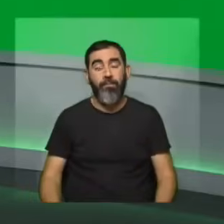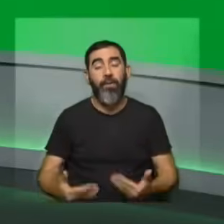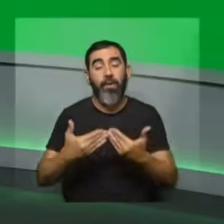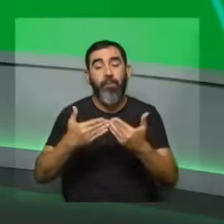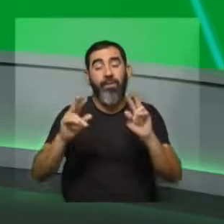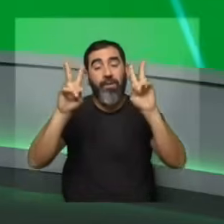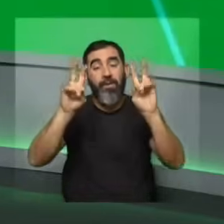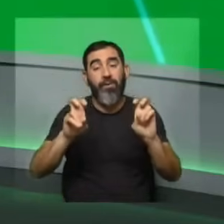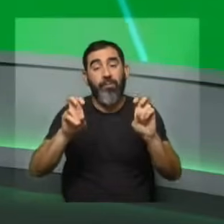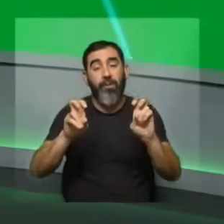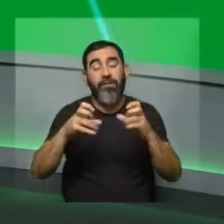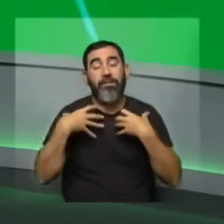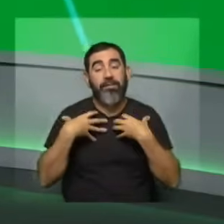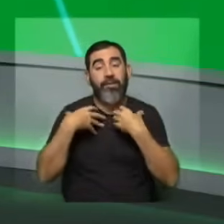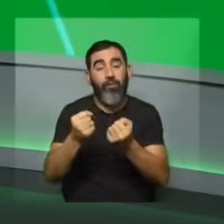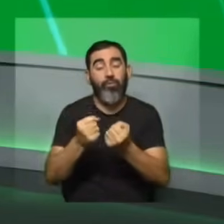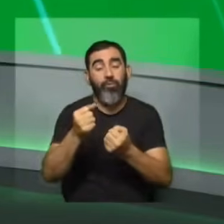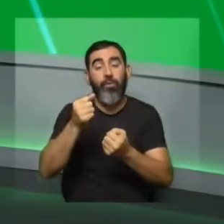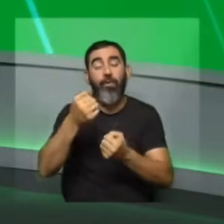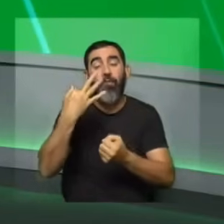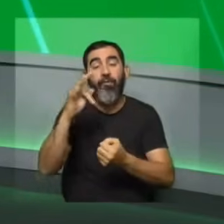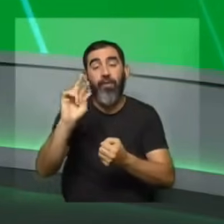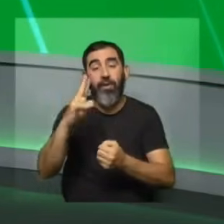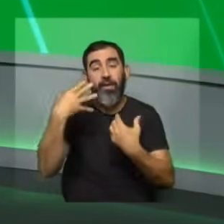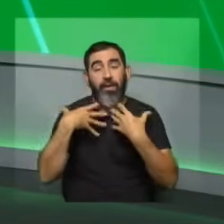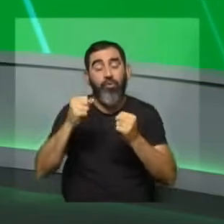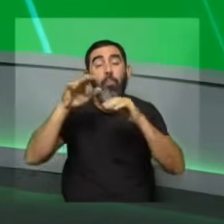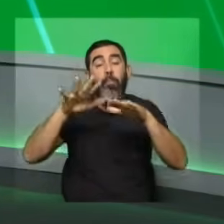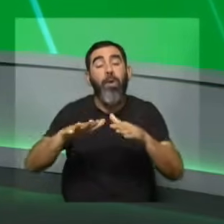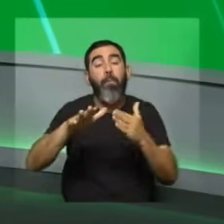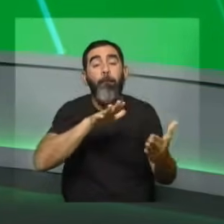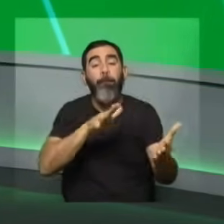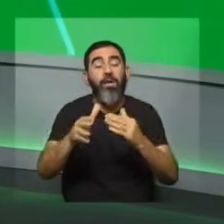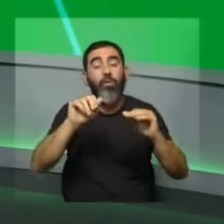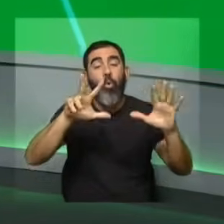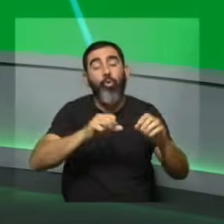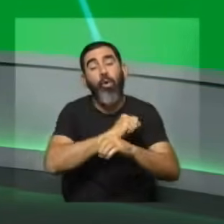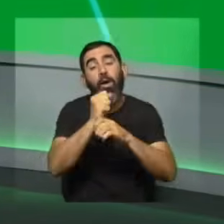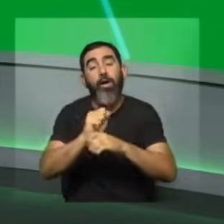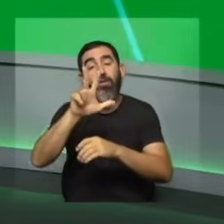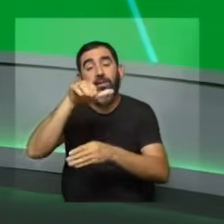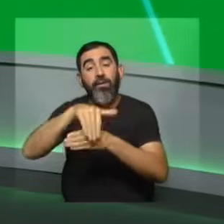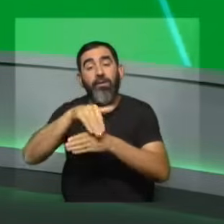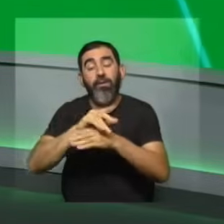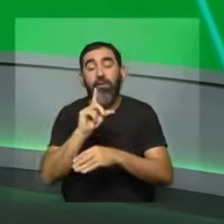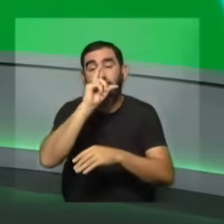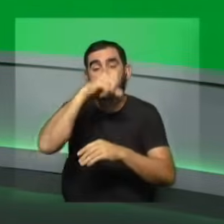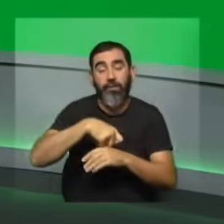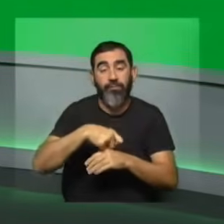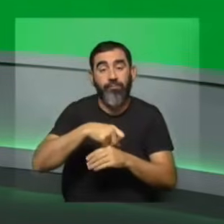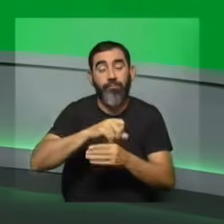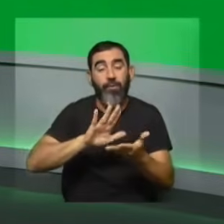Comenzamos con temas que tienen que ver con la salud, porque la FUS va a realizar este miércoles un paro parcial entre las 8 y las 15 horas aquí en Montevideo y en el